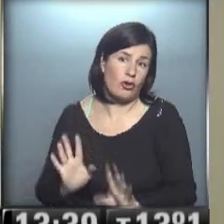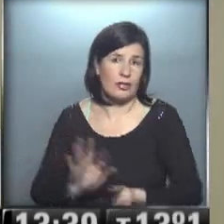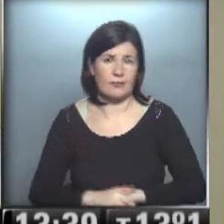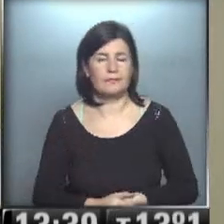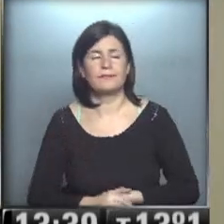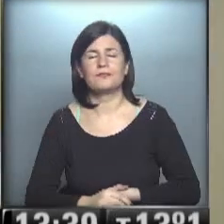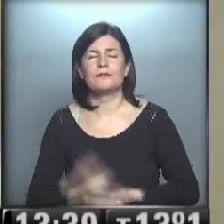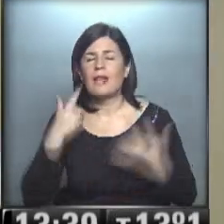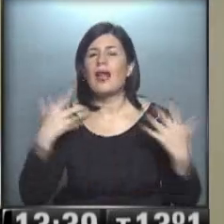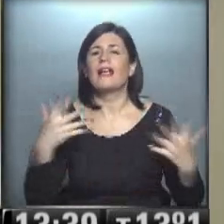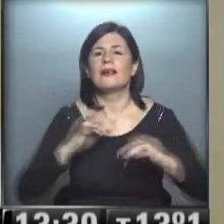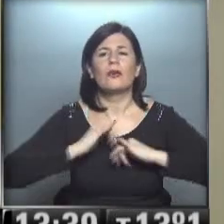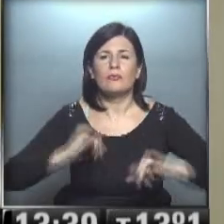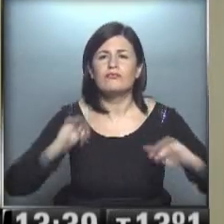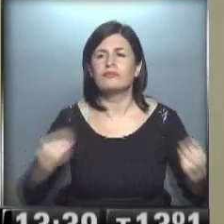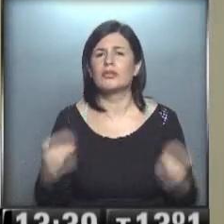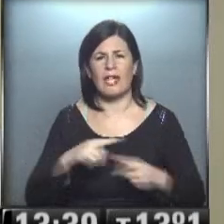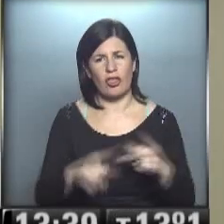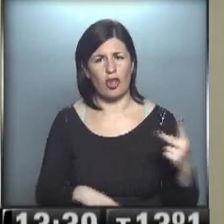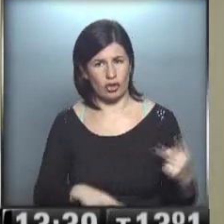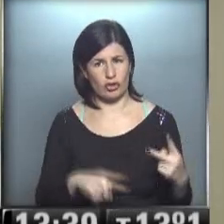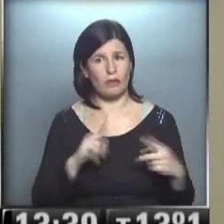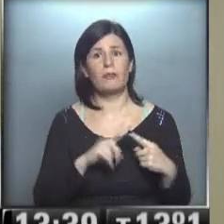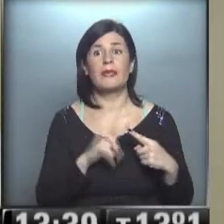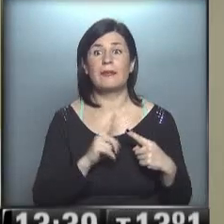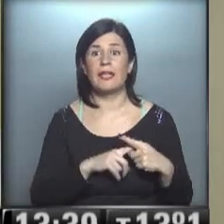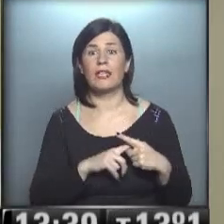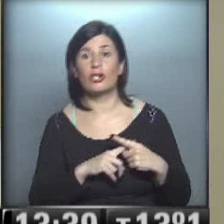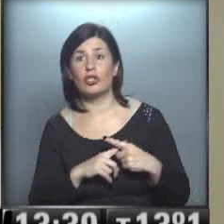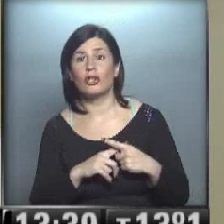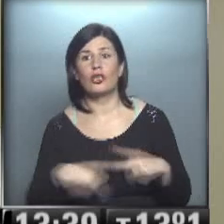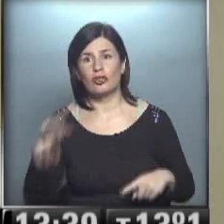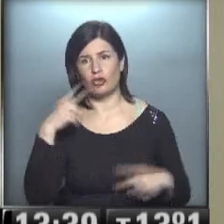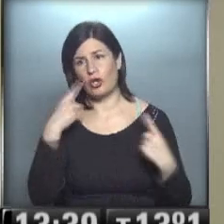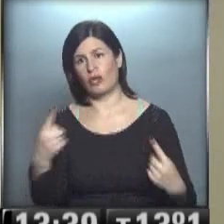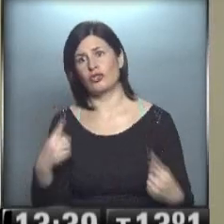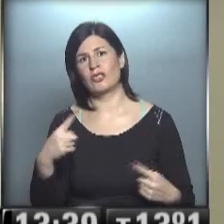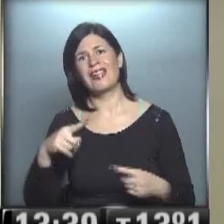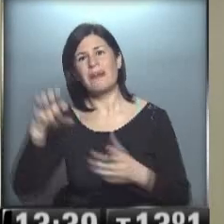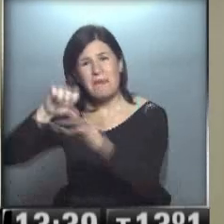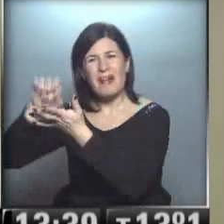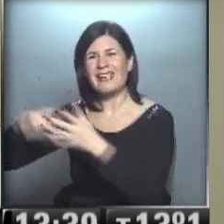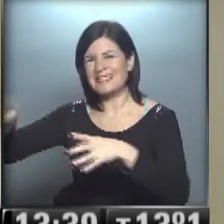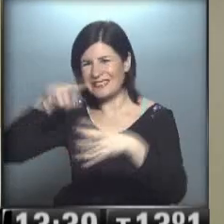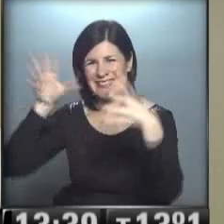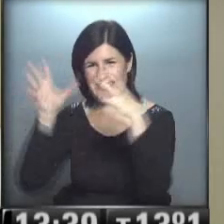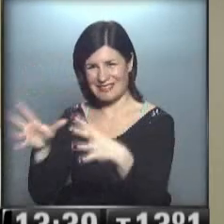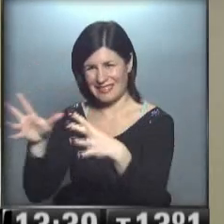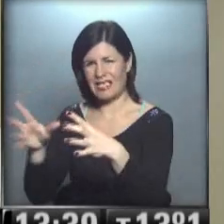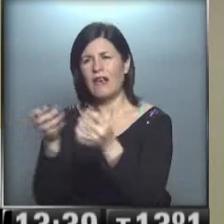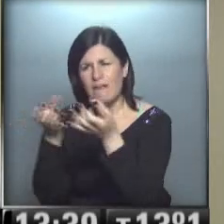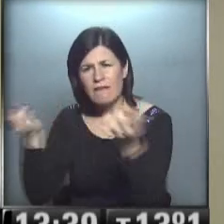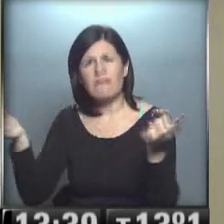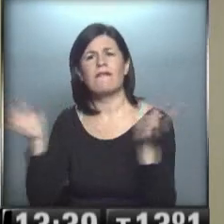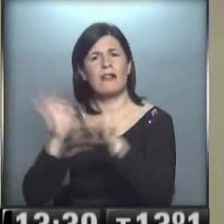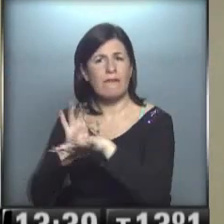alerta es doble. Por un lado, reconocer que los países donde se está produciendo esta